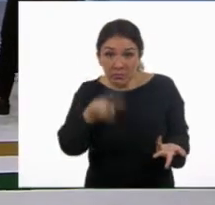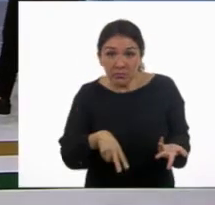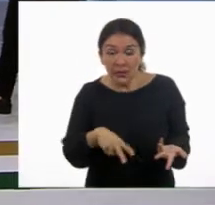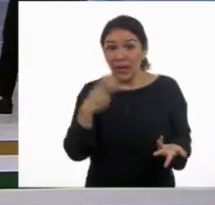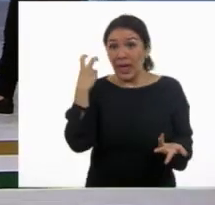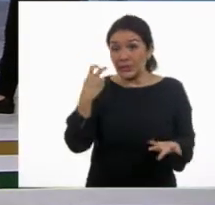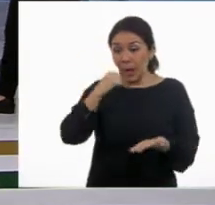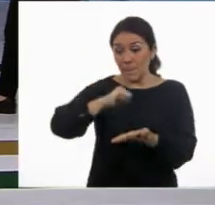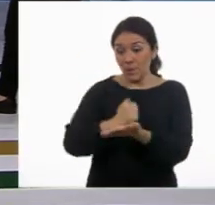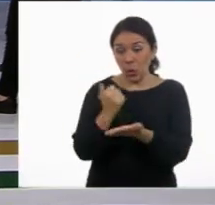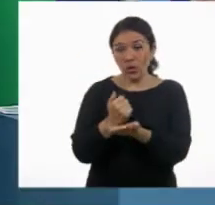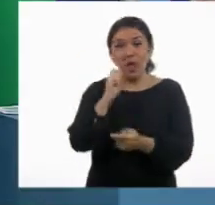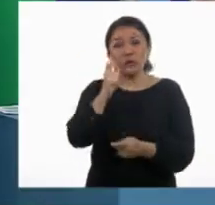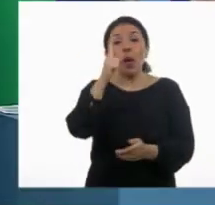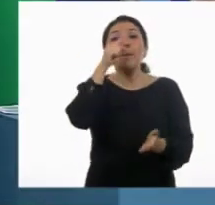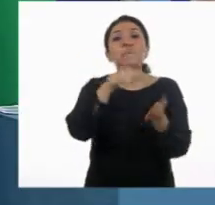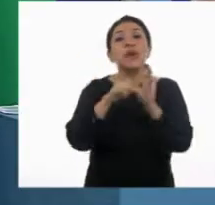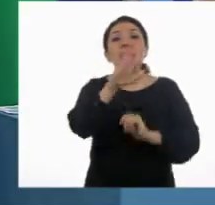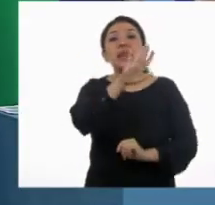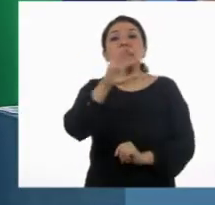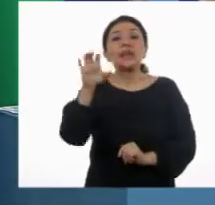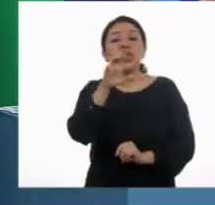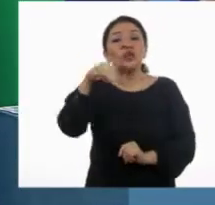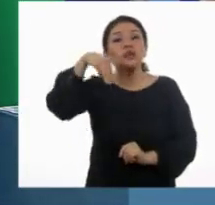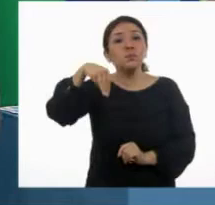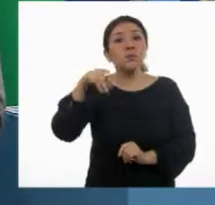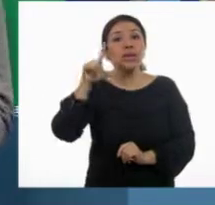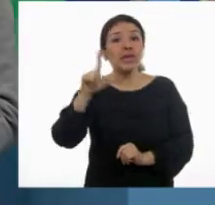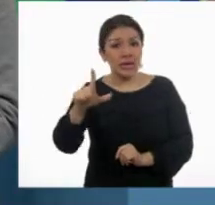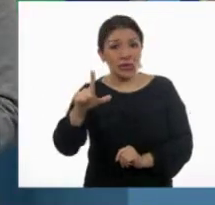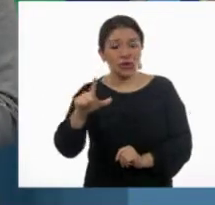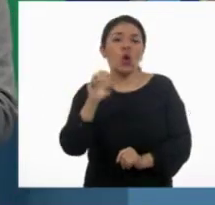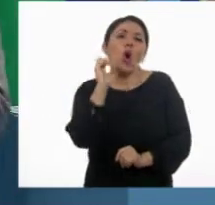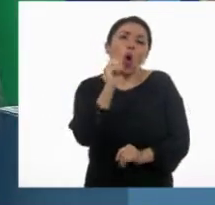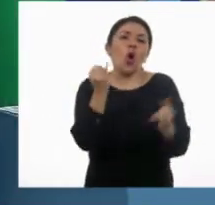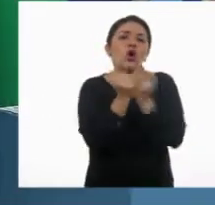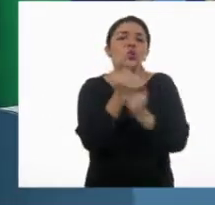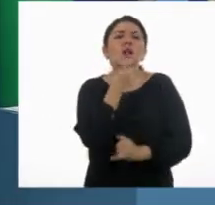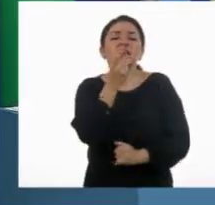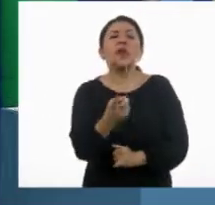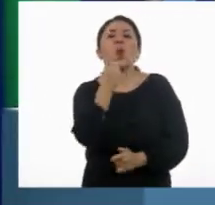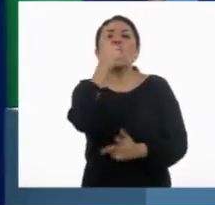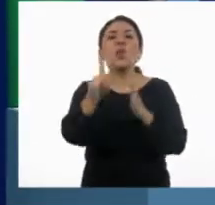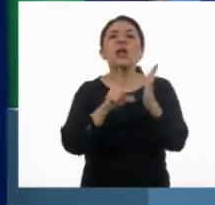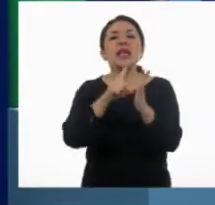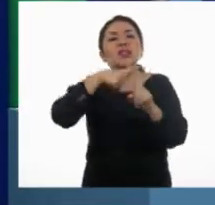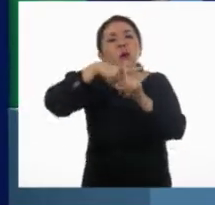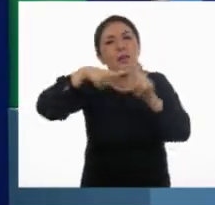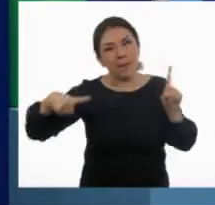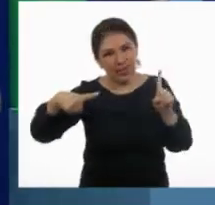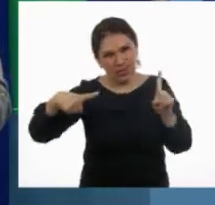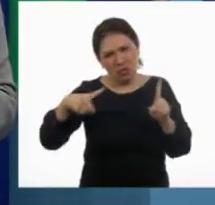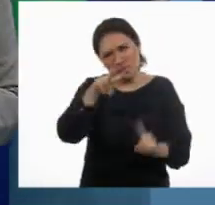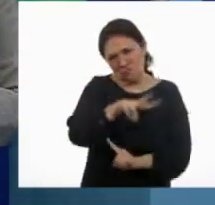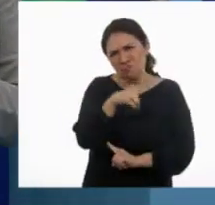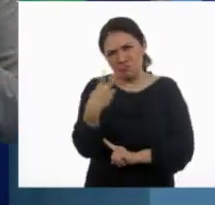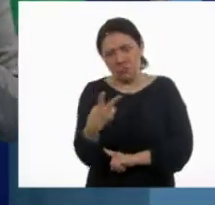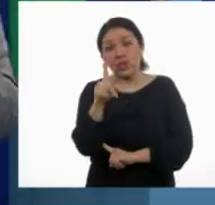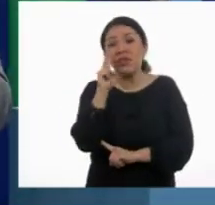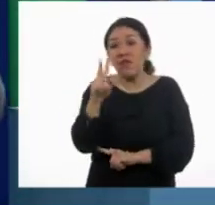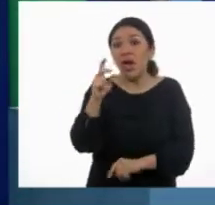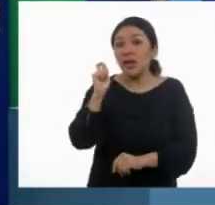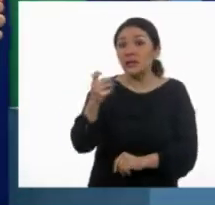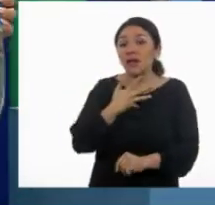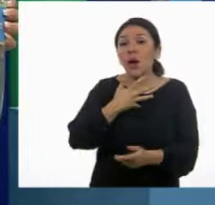esta botella es de 1.500 mililitros o de 1.5 litros. Y veamos que tenemos